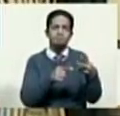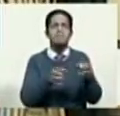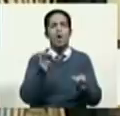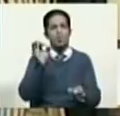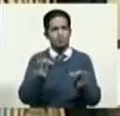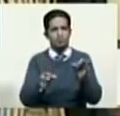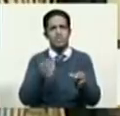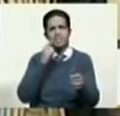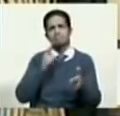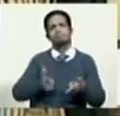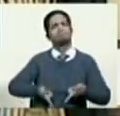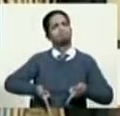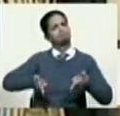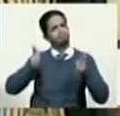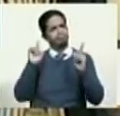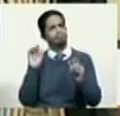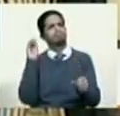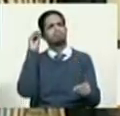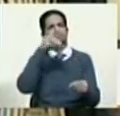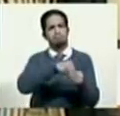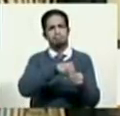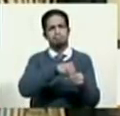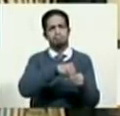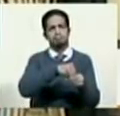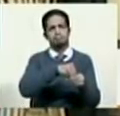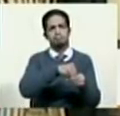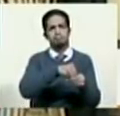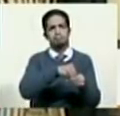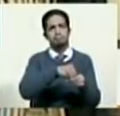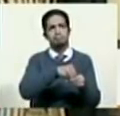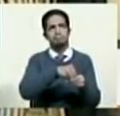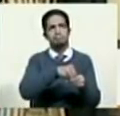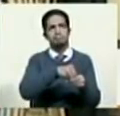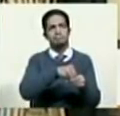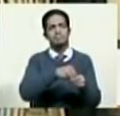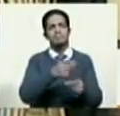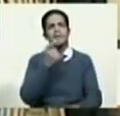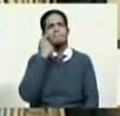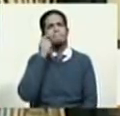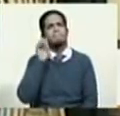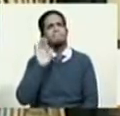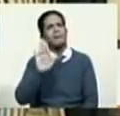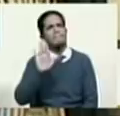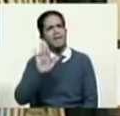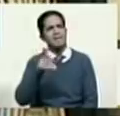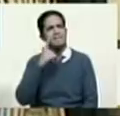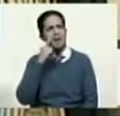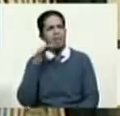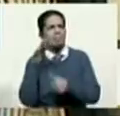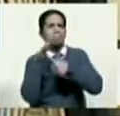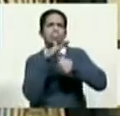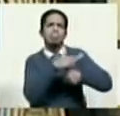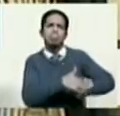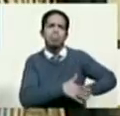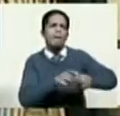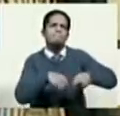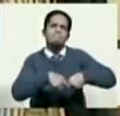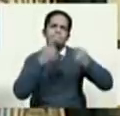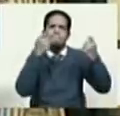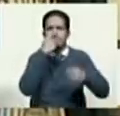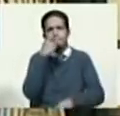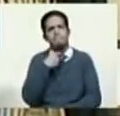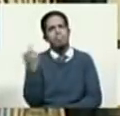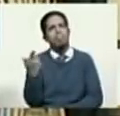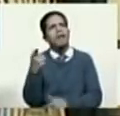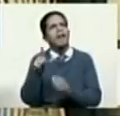llamarse pretexto o motivo para amenazar el uso de la fuerza violando la Carta de Naciones Unidas?